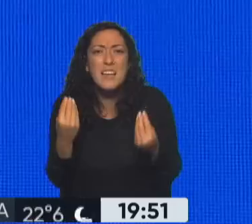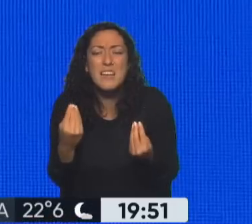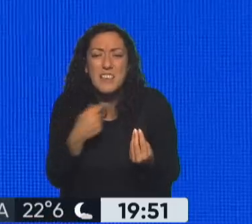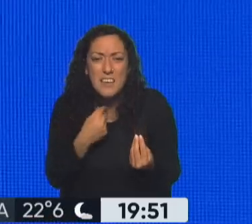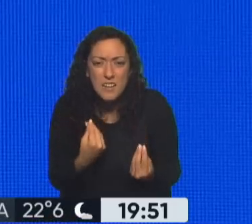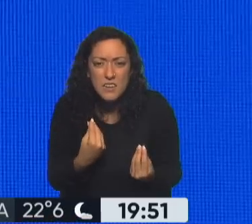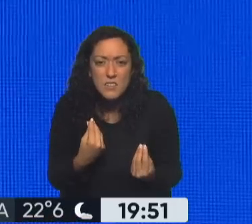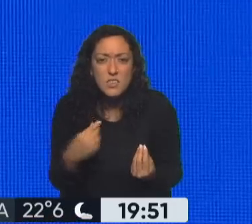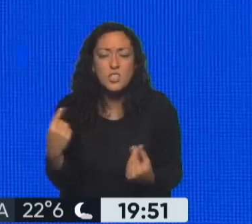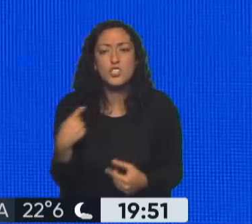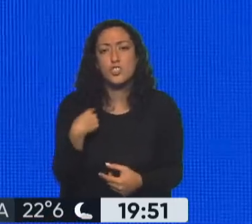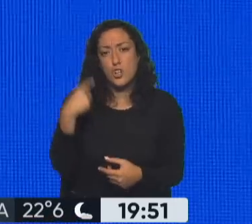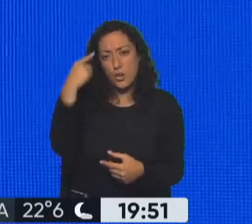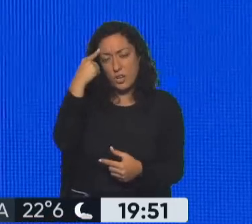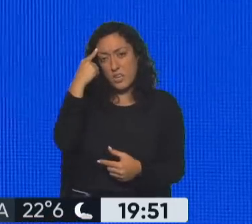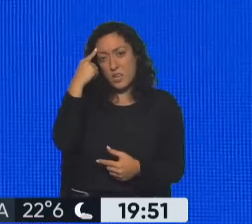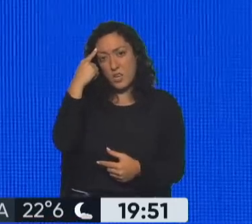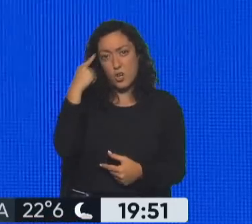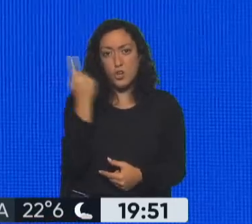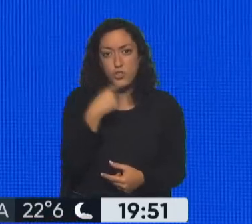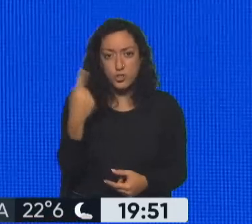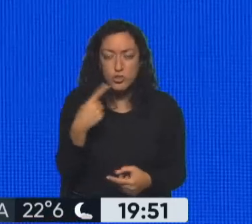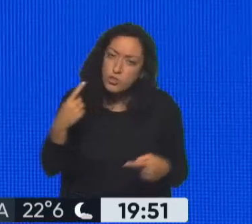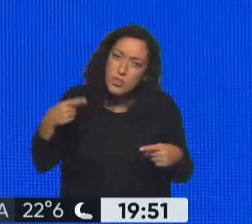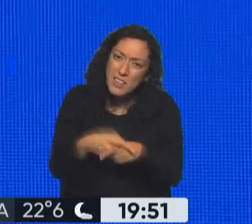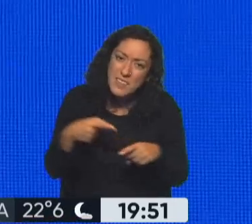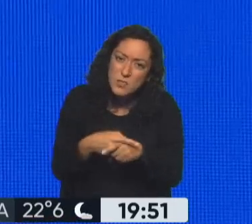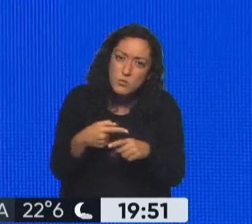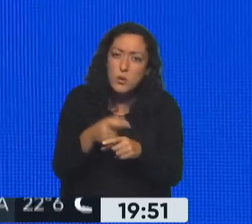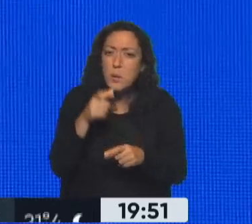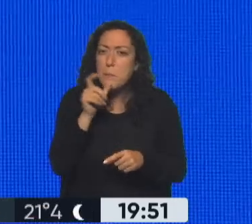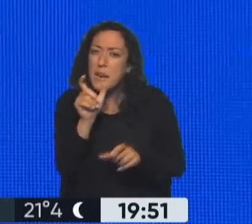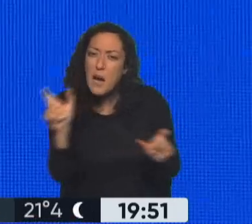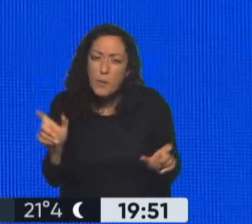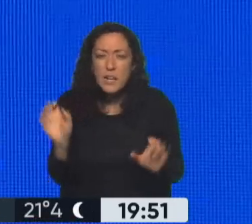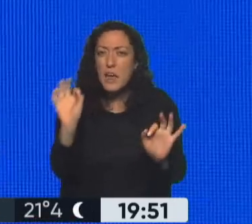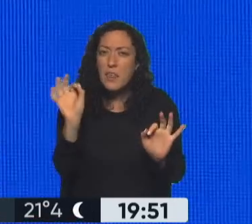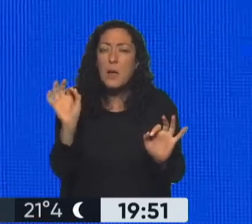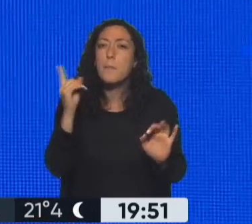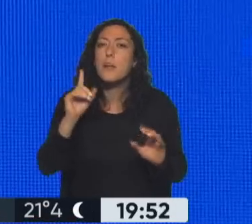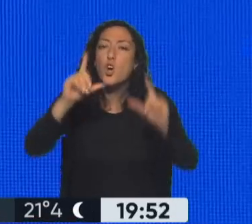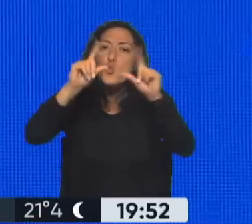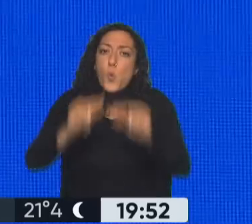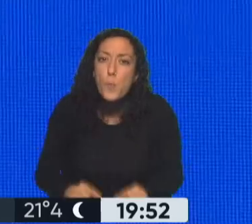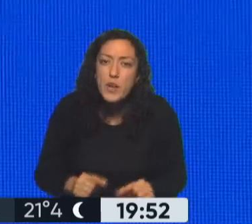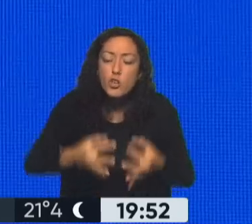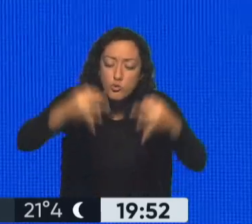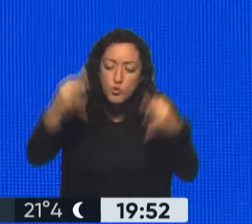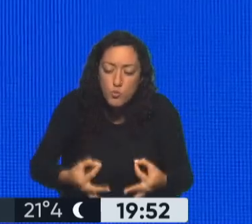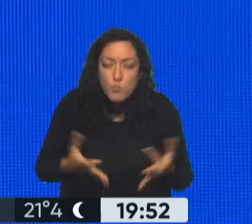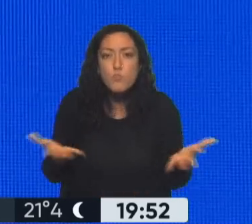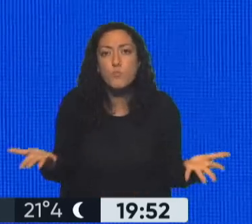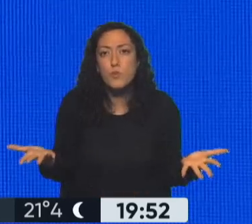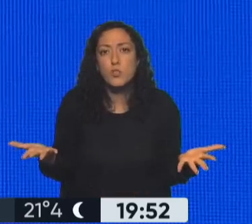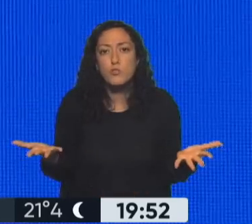Yo creo que tenemos que hacer una discusión sin adjetivos, pero con números objetivos y concretos de lo que